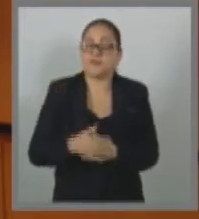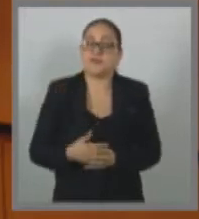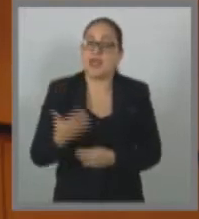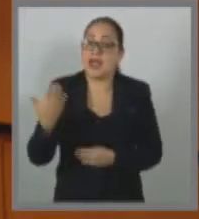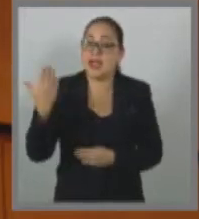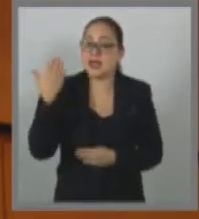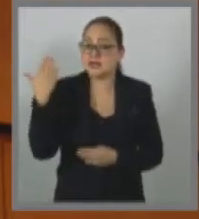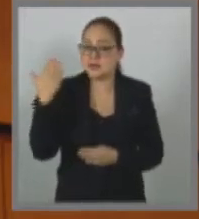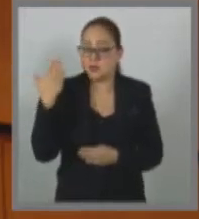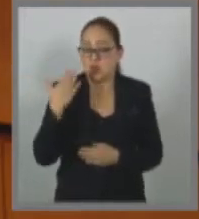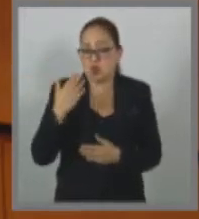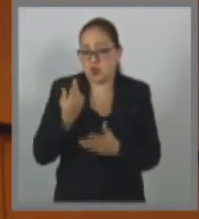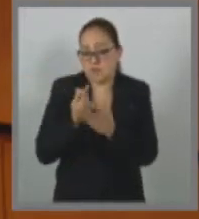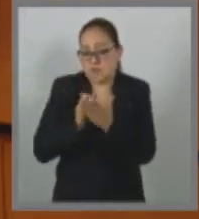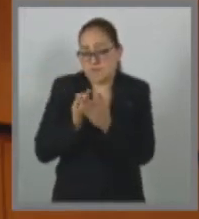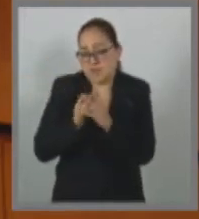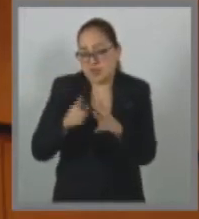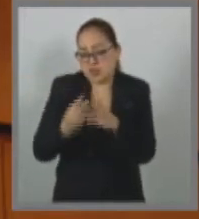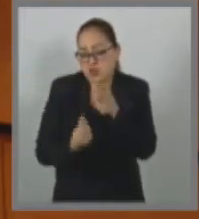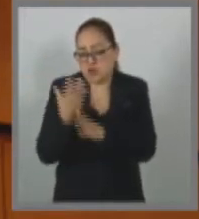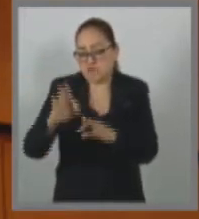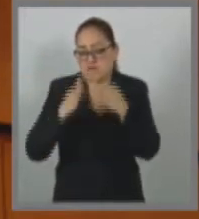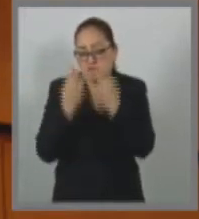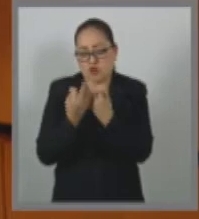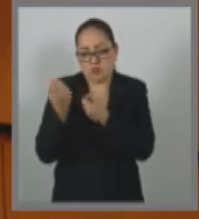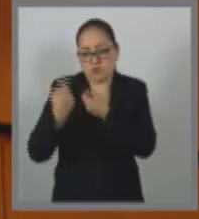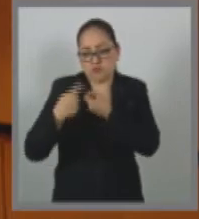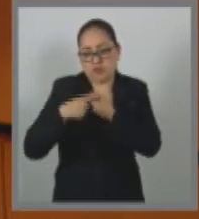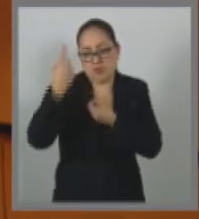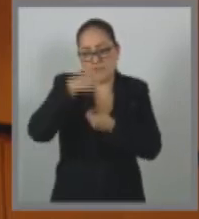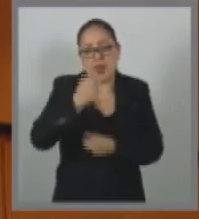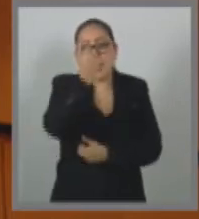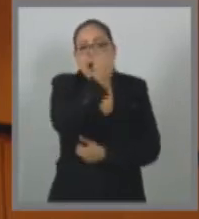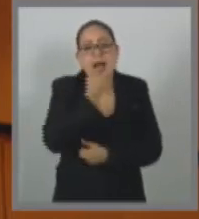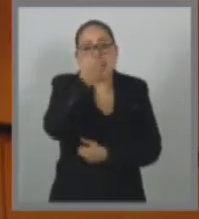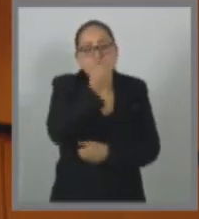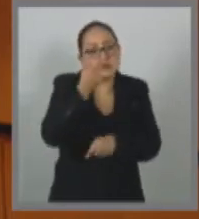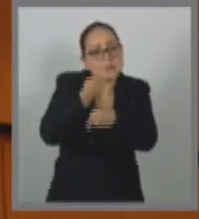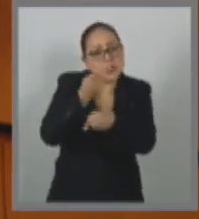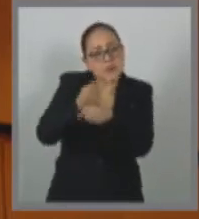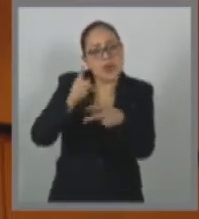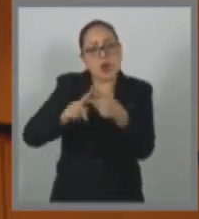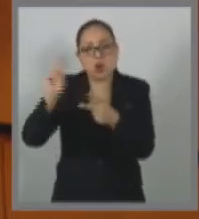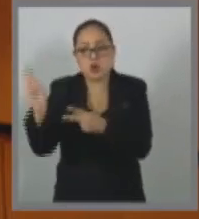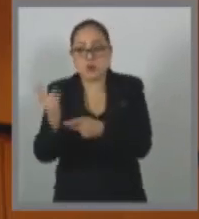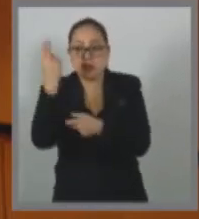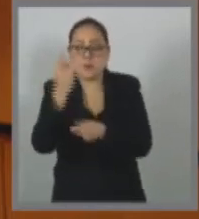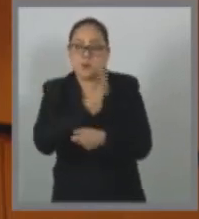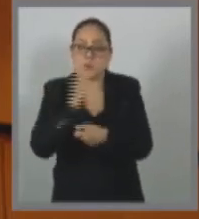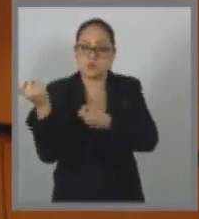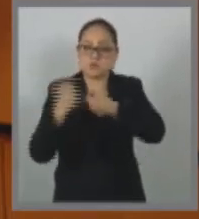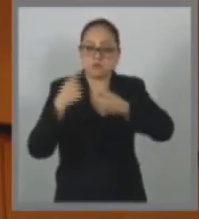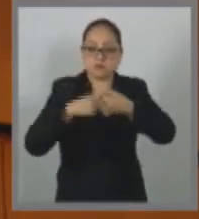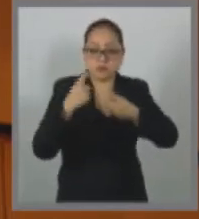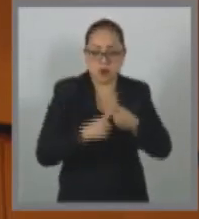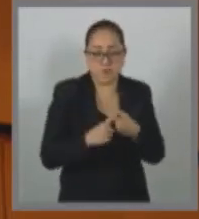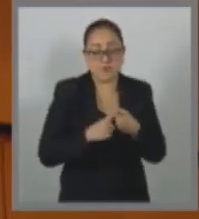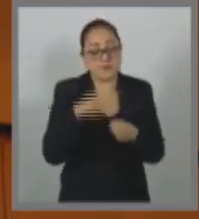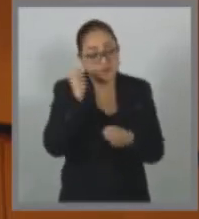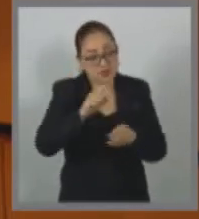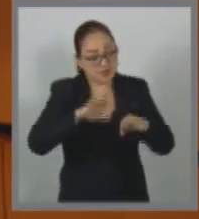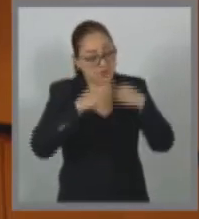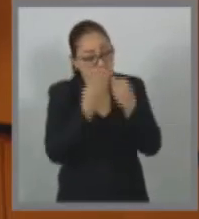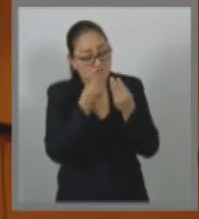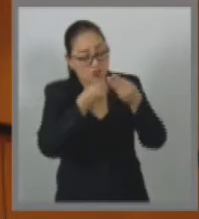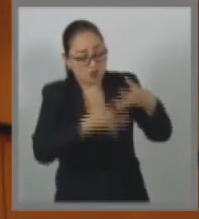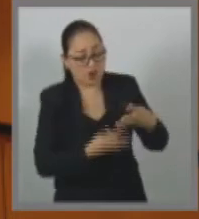diseñamos un nuevo esquema de afiliación para estudiantes de educación media superior y superior. Gracias a este esquema,